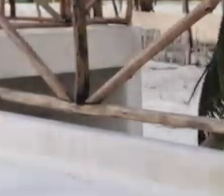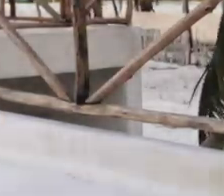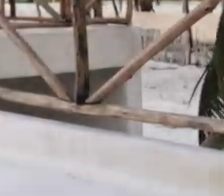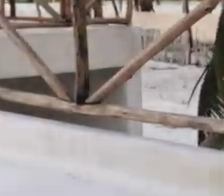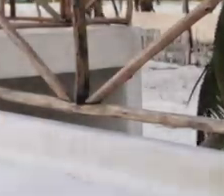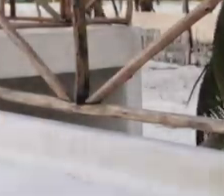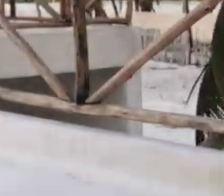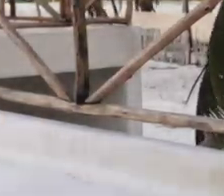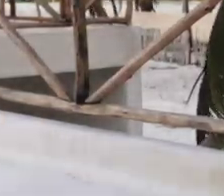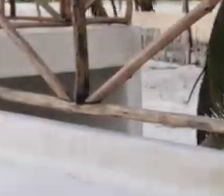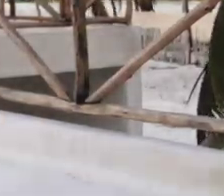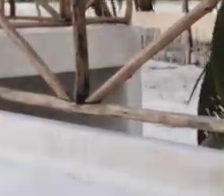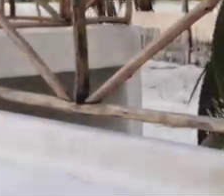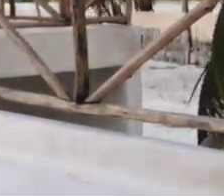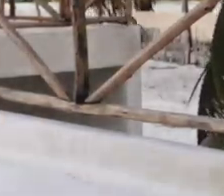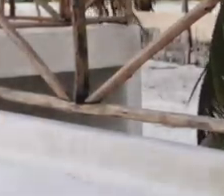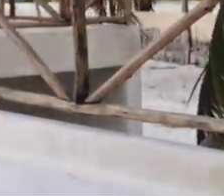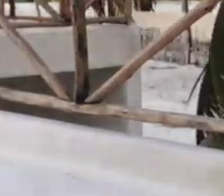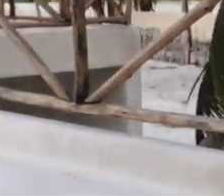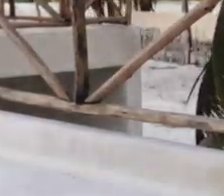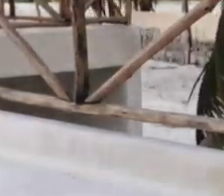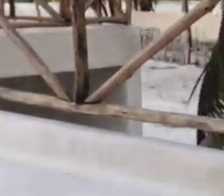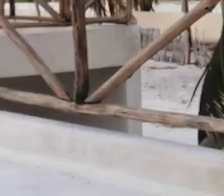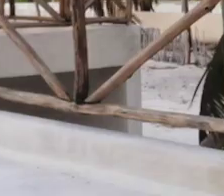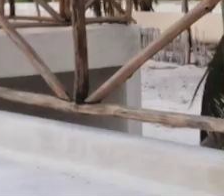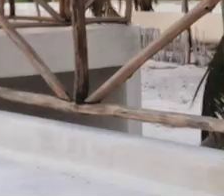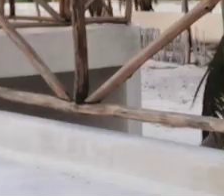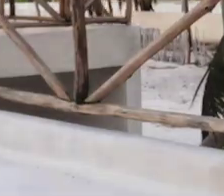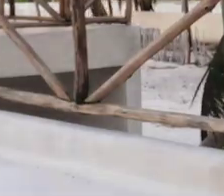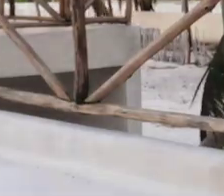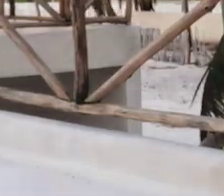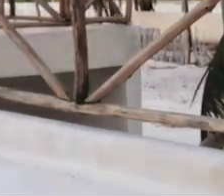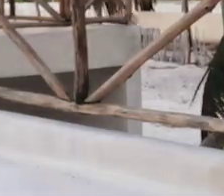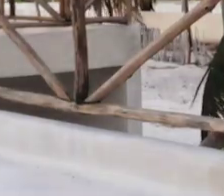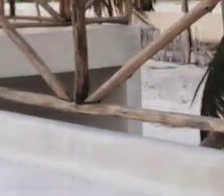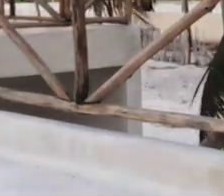Descansar. Descansamos. Tercer ejercicio.